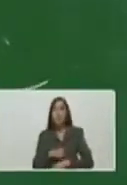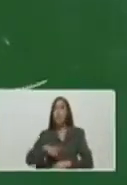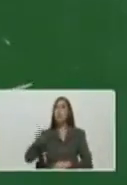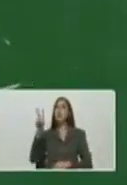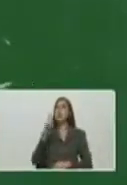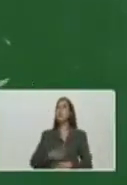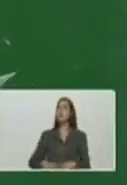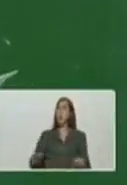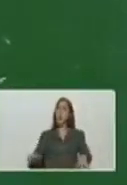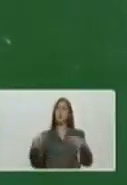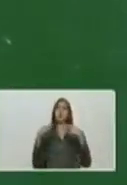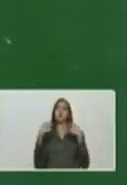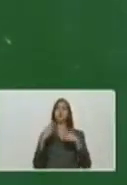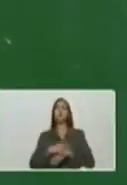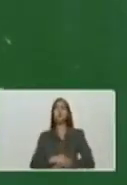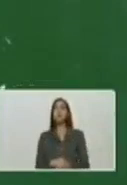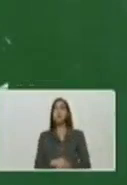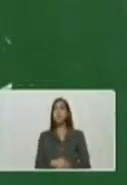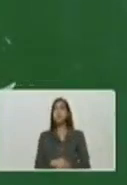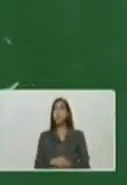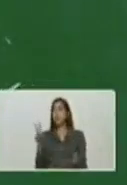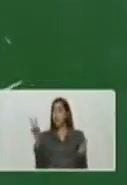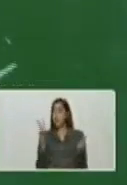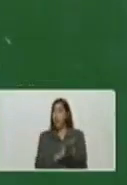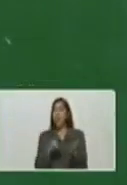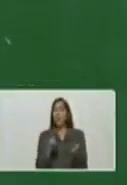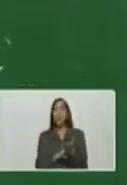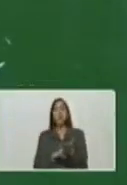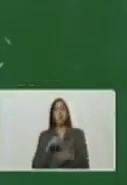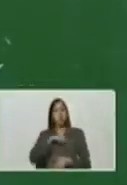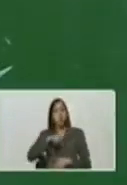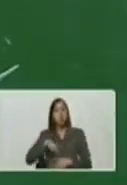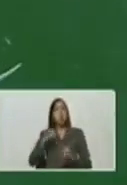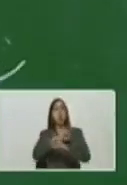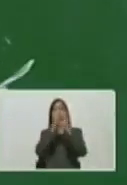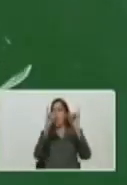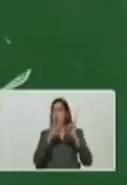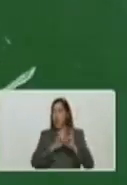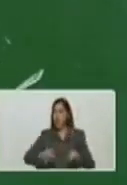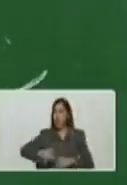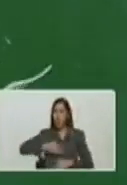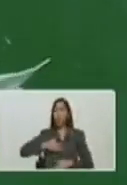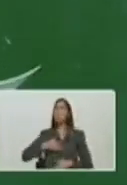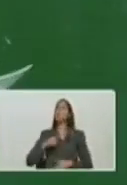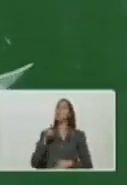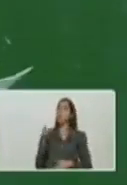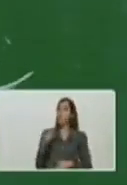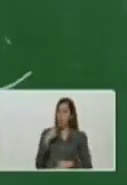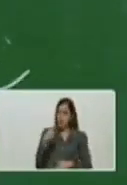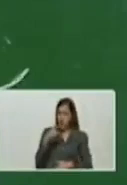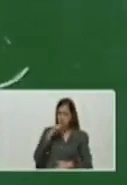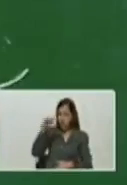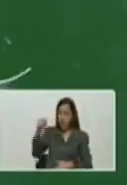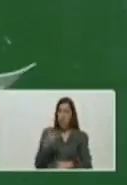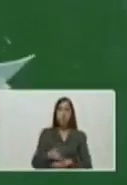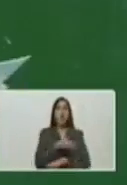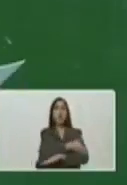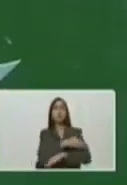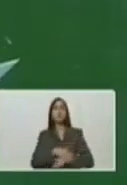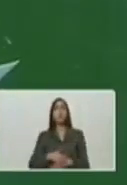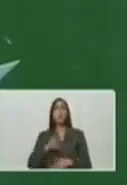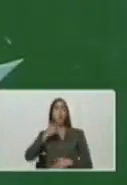entera. De verdad, presidente, que estamos felices, y usted lo ha expresado.